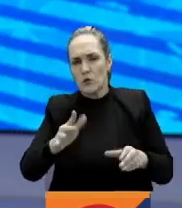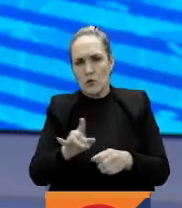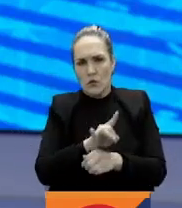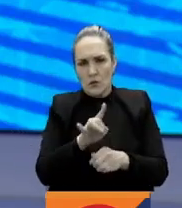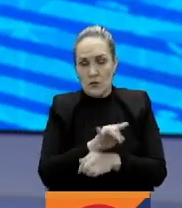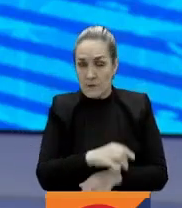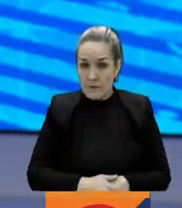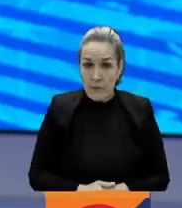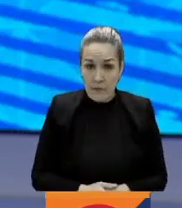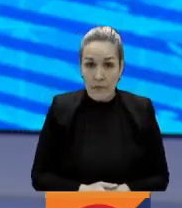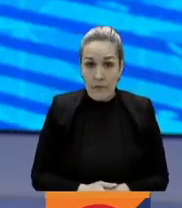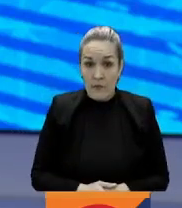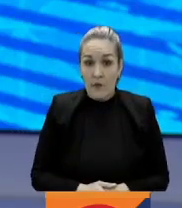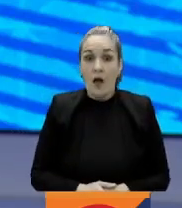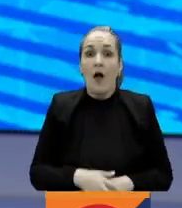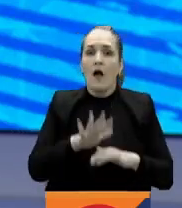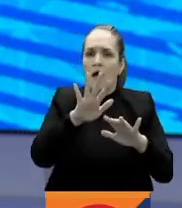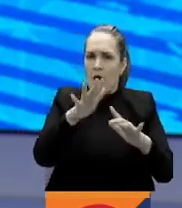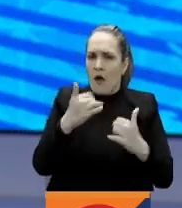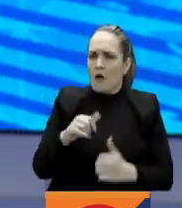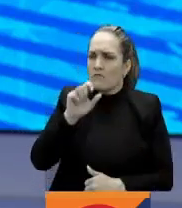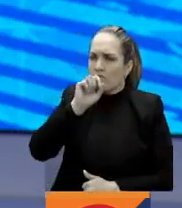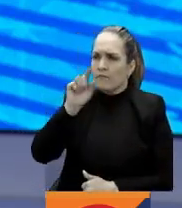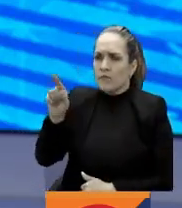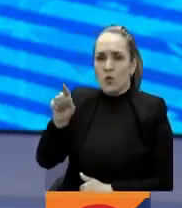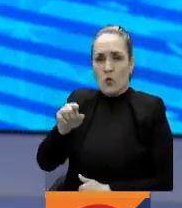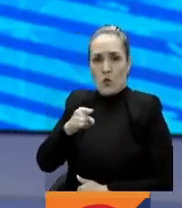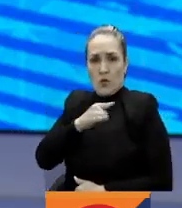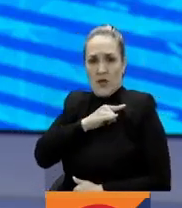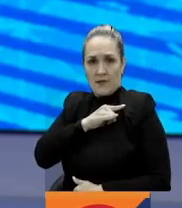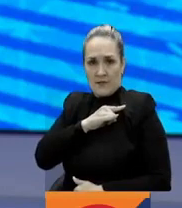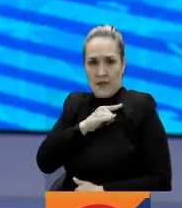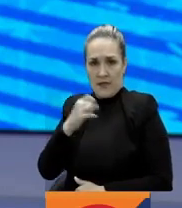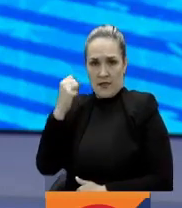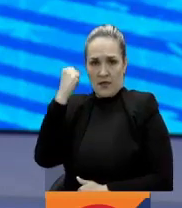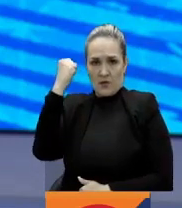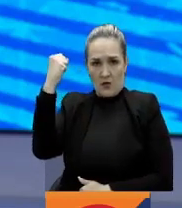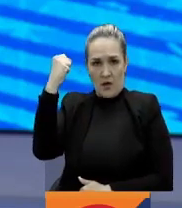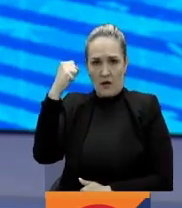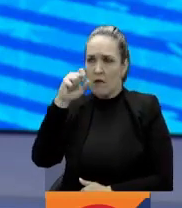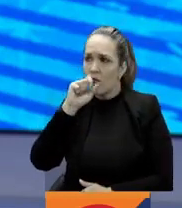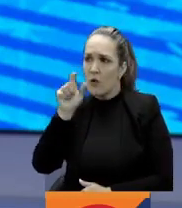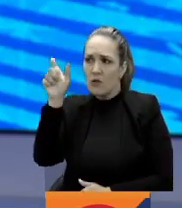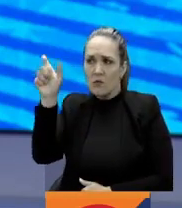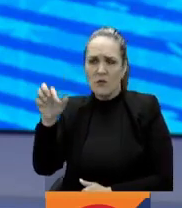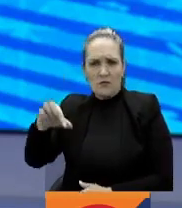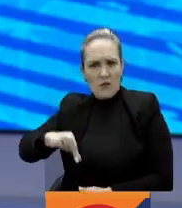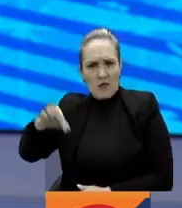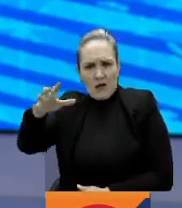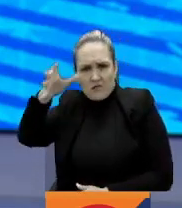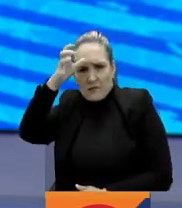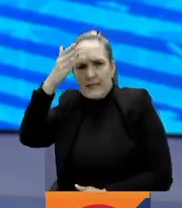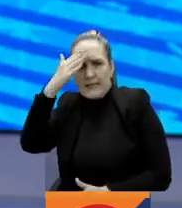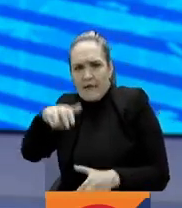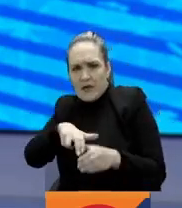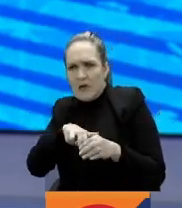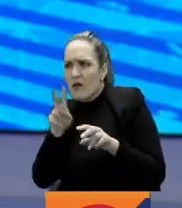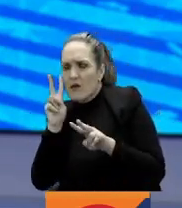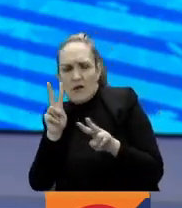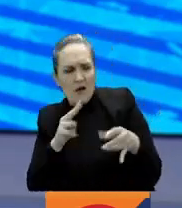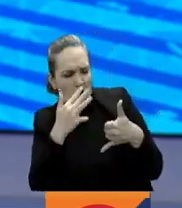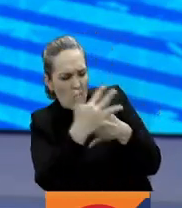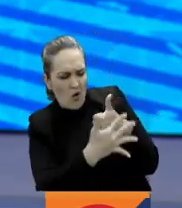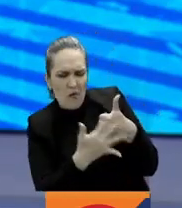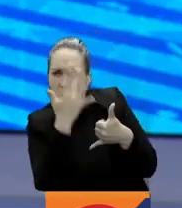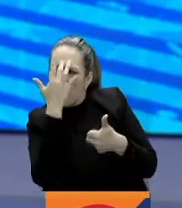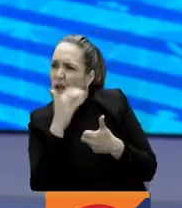Consultamos al director del Observatorio de Movilidad de la Universidad Nacional para entender los motivos de esta situación. Profesor José Stalin Rojas, buenas